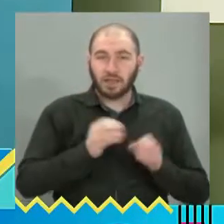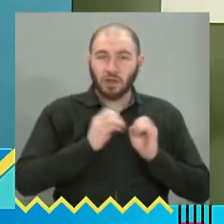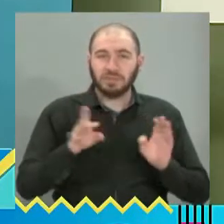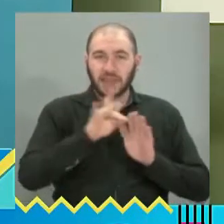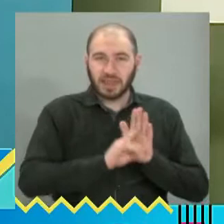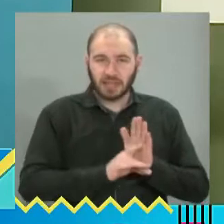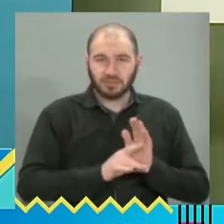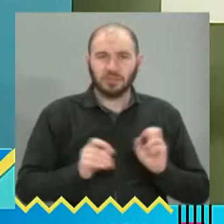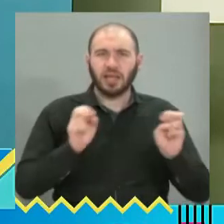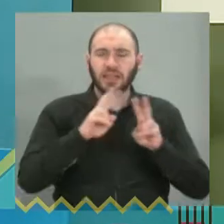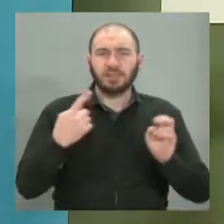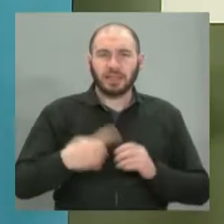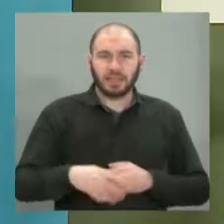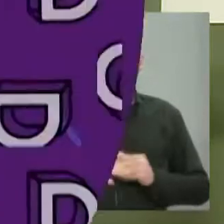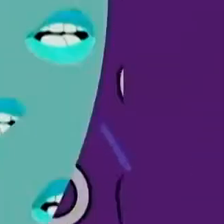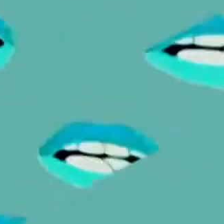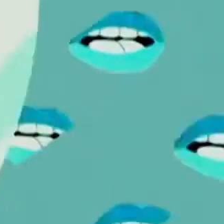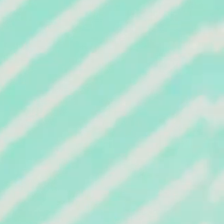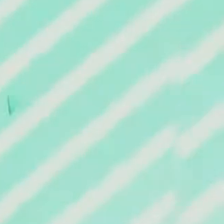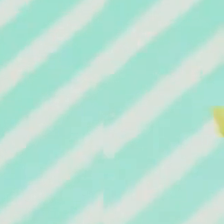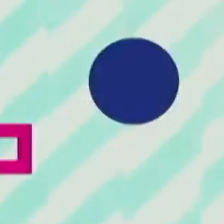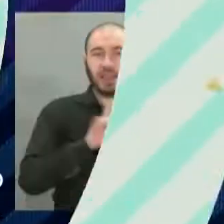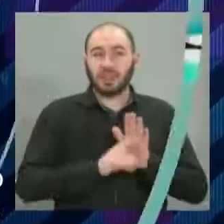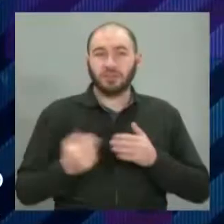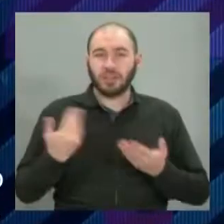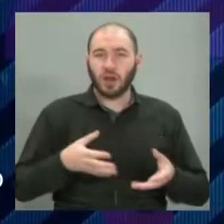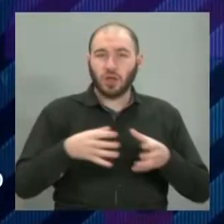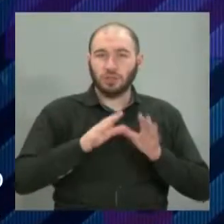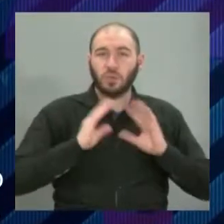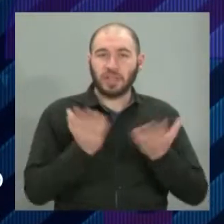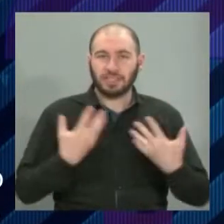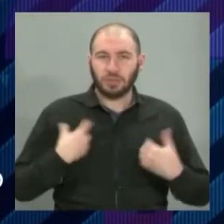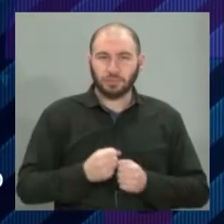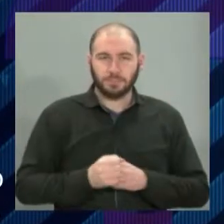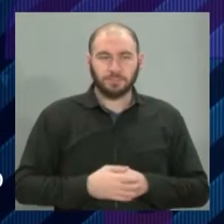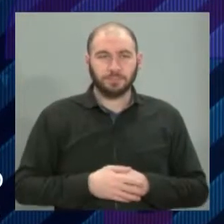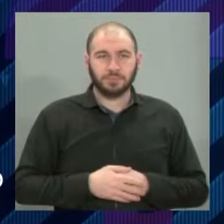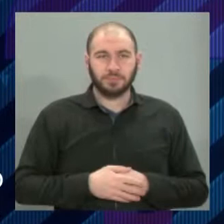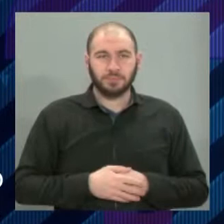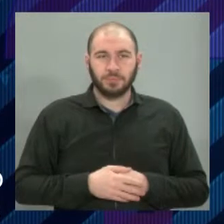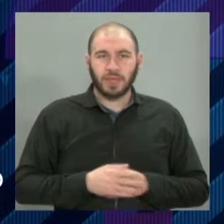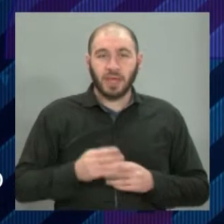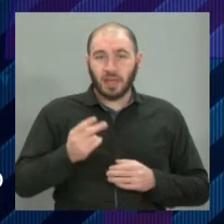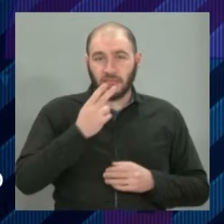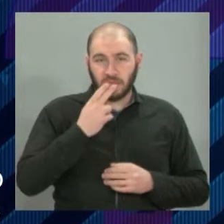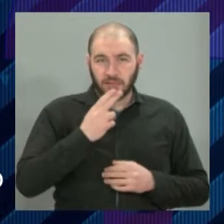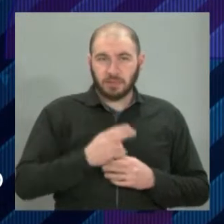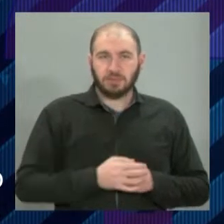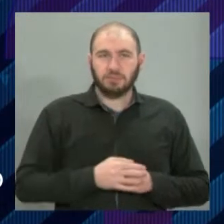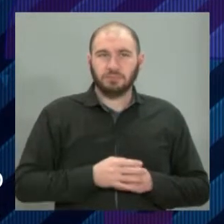algunos datos que tienen que ver con datos proporcionados justamente por la Organización Mundial de la Salud. El